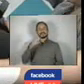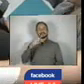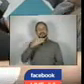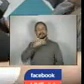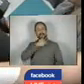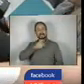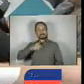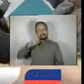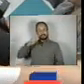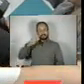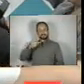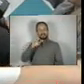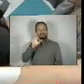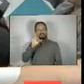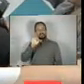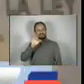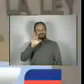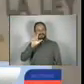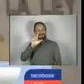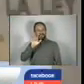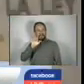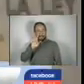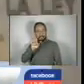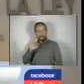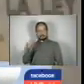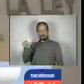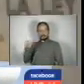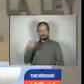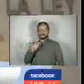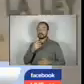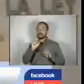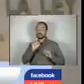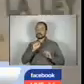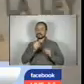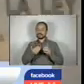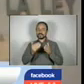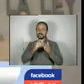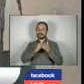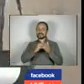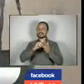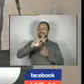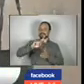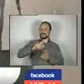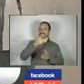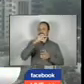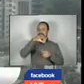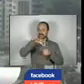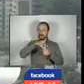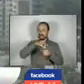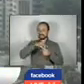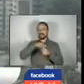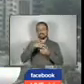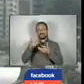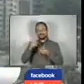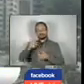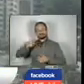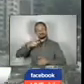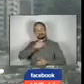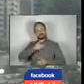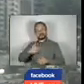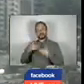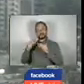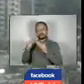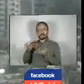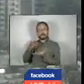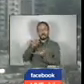República, Félix Ulloa, no descartó la posibilidad de buscar un nuevo periodo en el cargo. Interese además qué dijo sobre las propuestas de